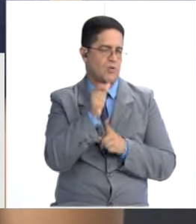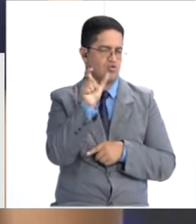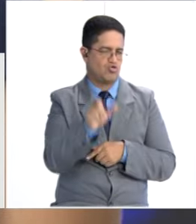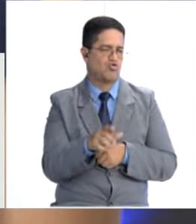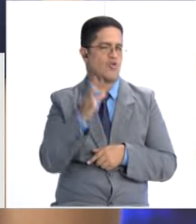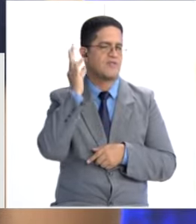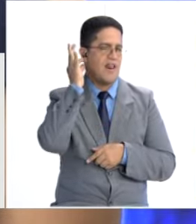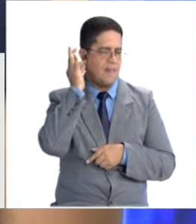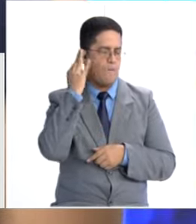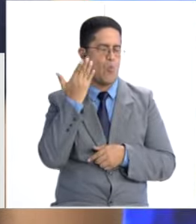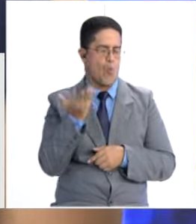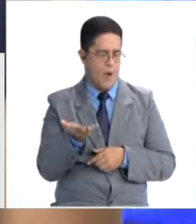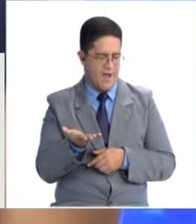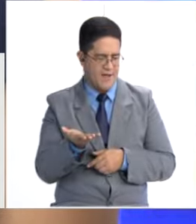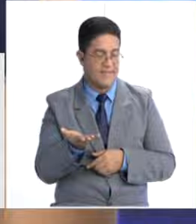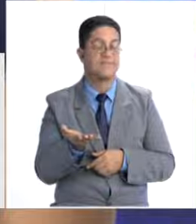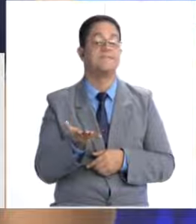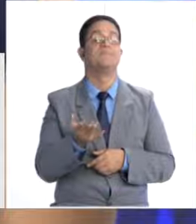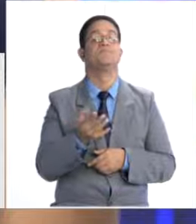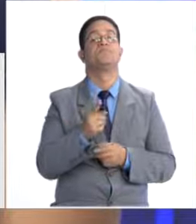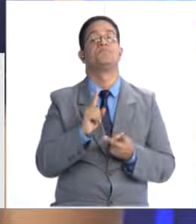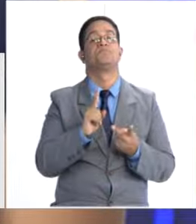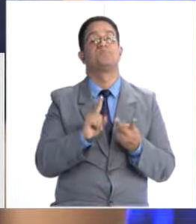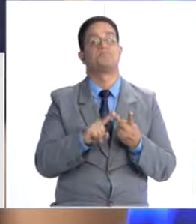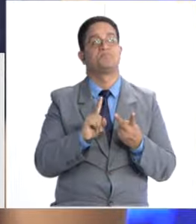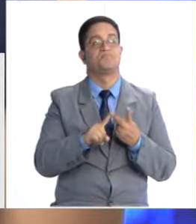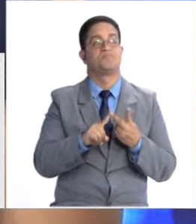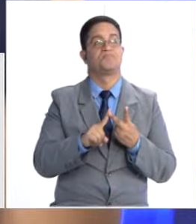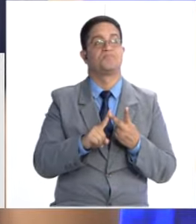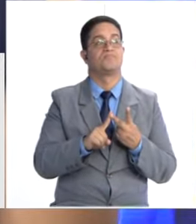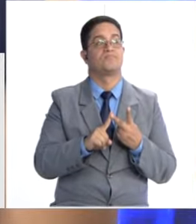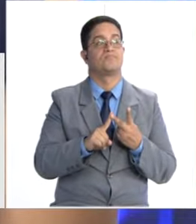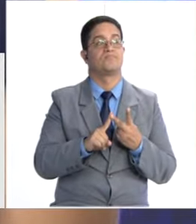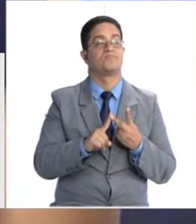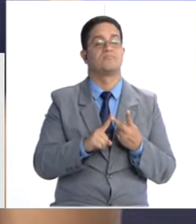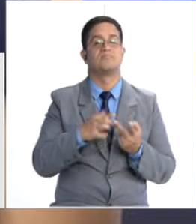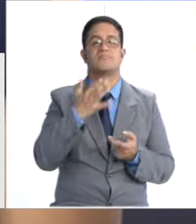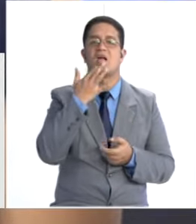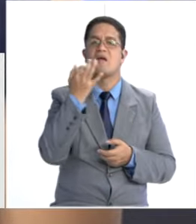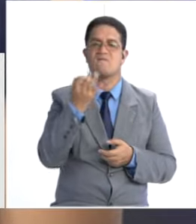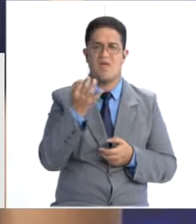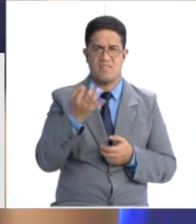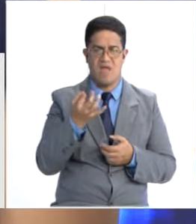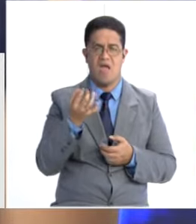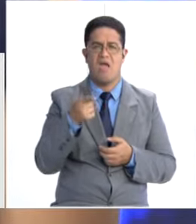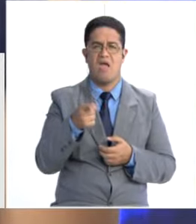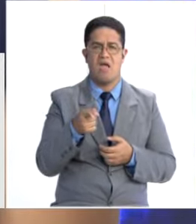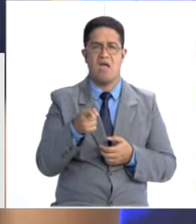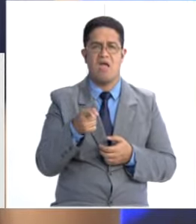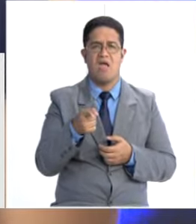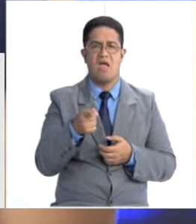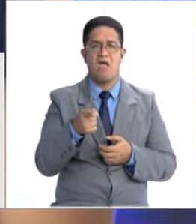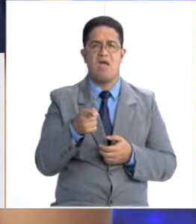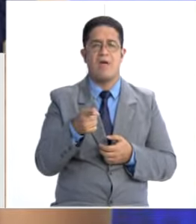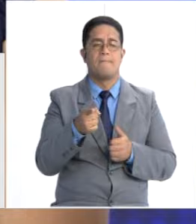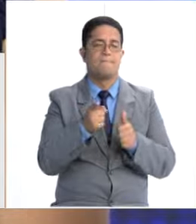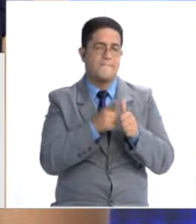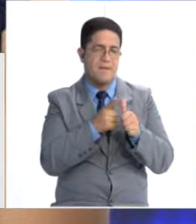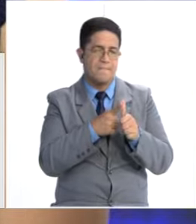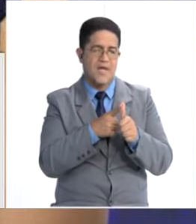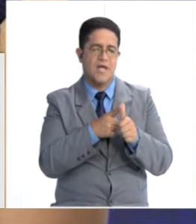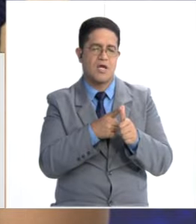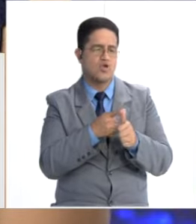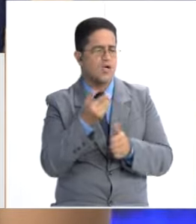momento. Y cabe la acotación, pero realmente pues en esta parte hay que primero consultar al